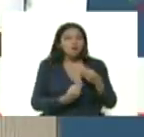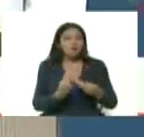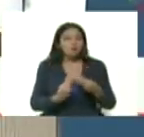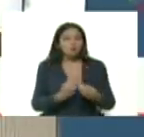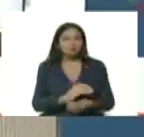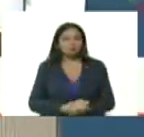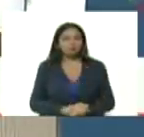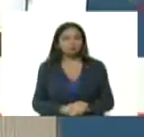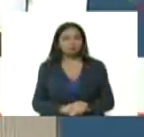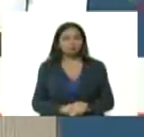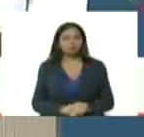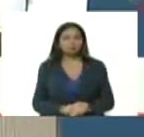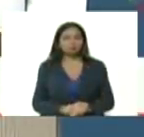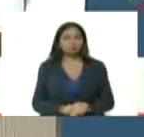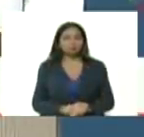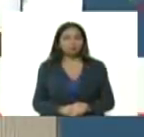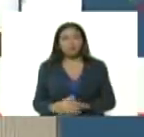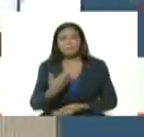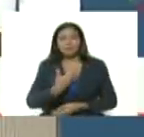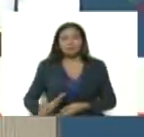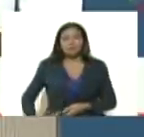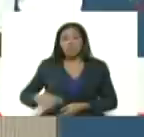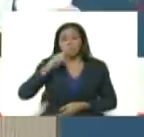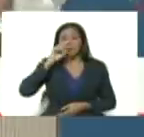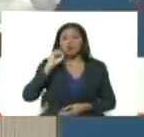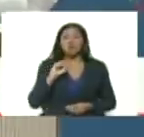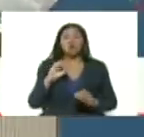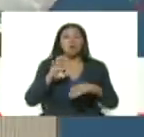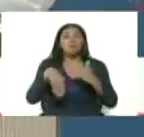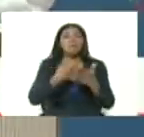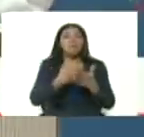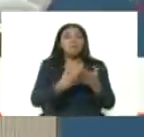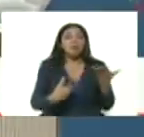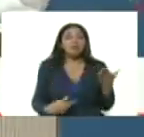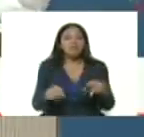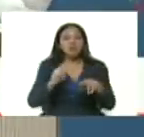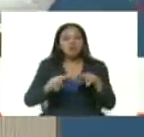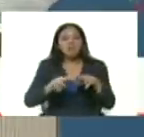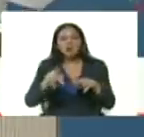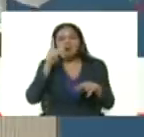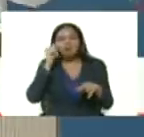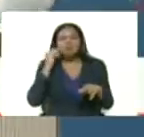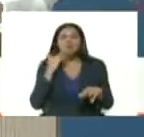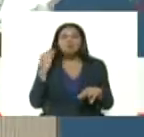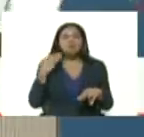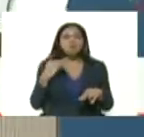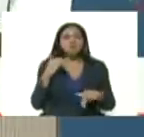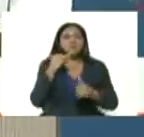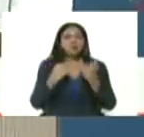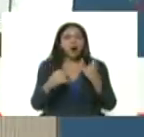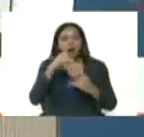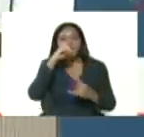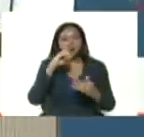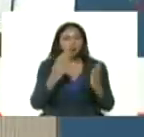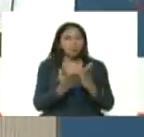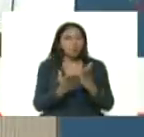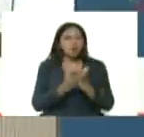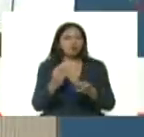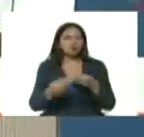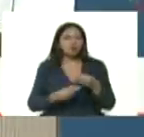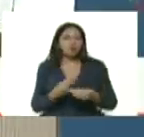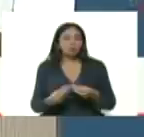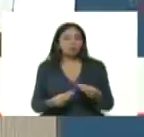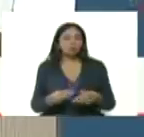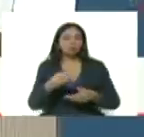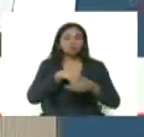escolar correspondiente. El presidente Maduro propuso que las niñas y los niños, nuestros jóvenes, culminaran el año escolar en